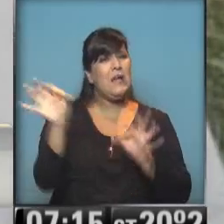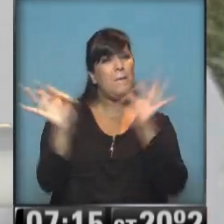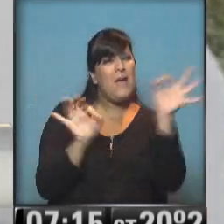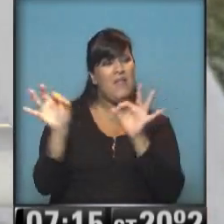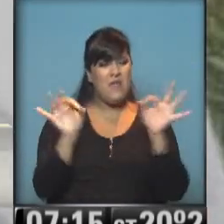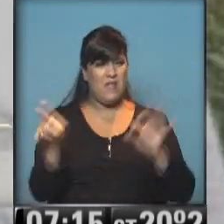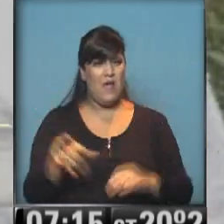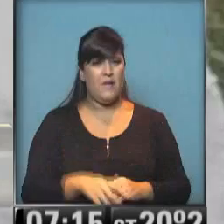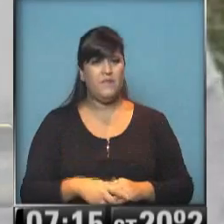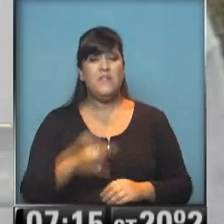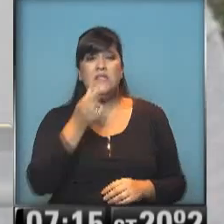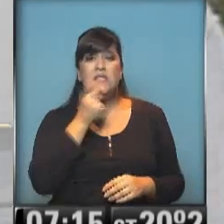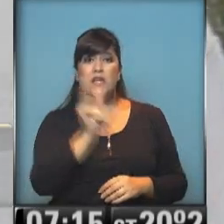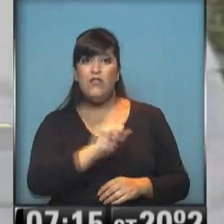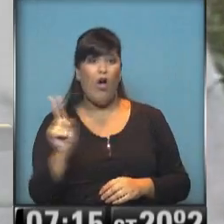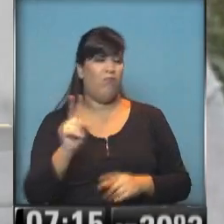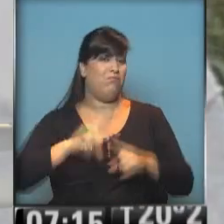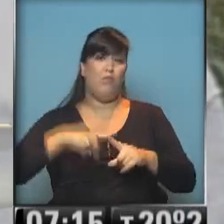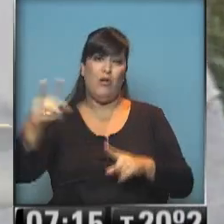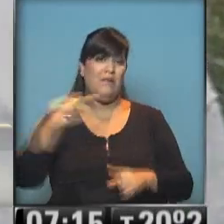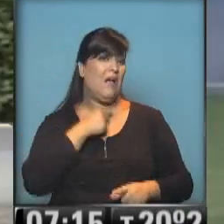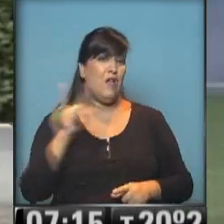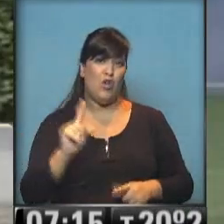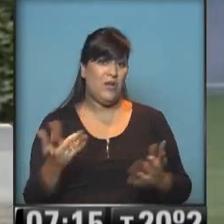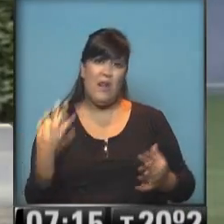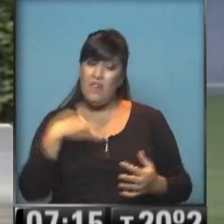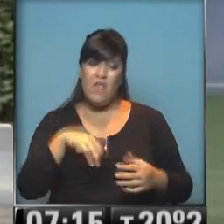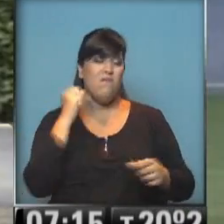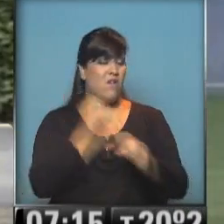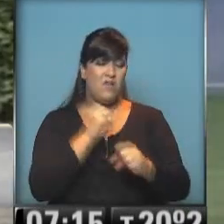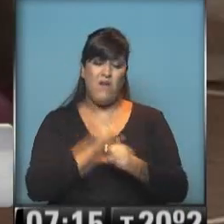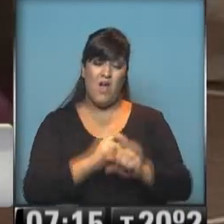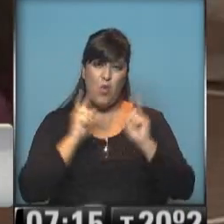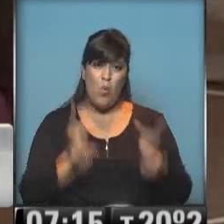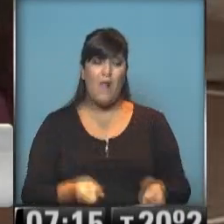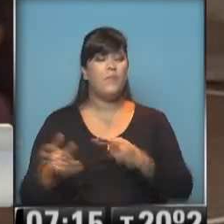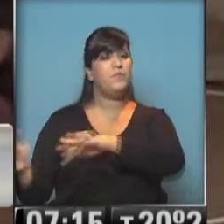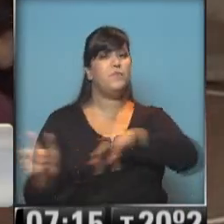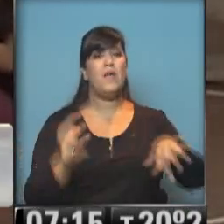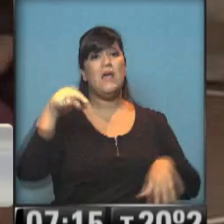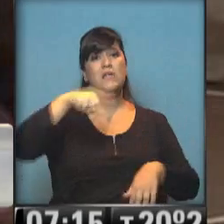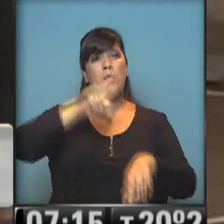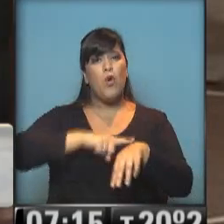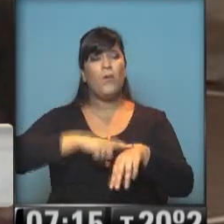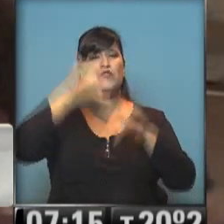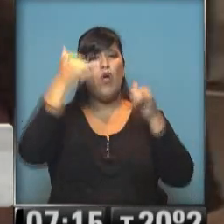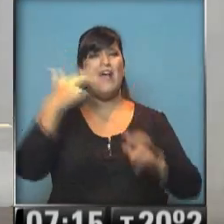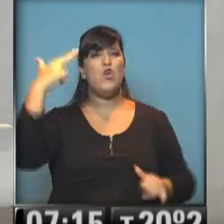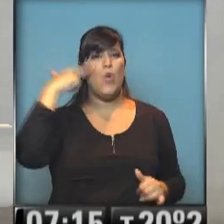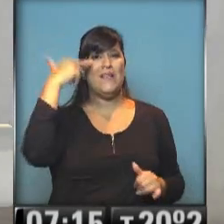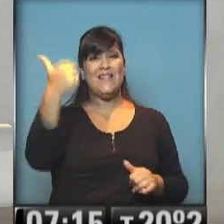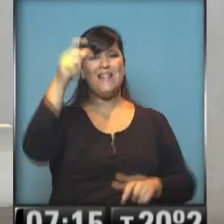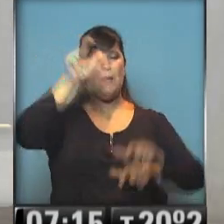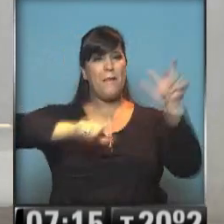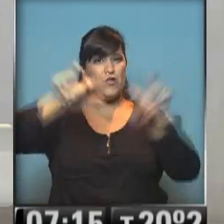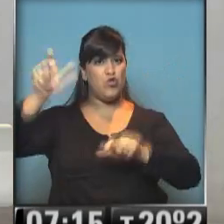suelo. Si no lo hacen es porque es política, porque no quieren, nada más que por eso. En este momento hay 96 evacuados, de